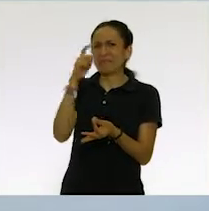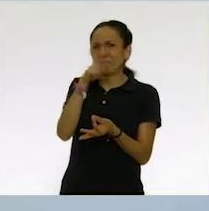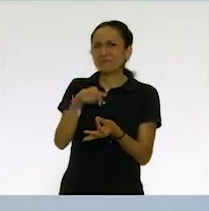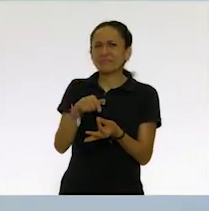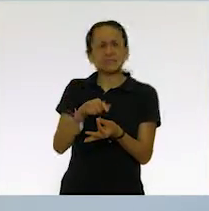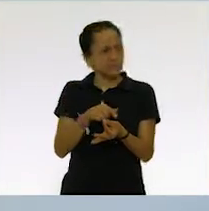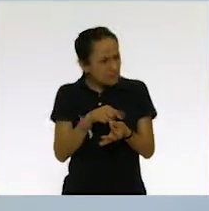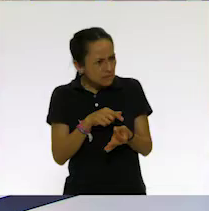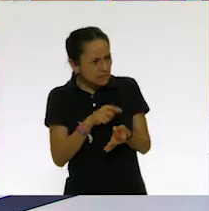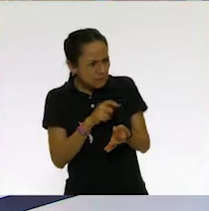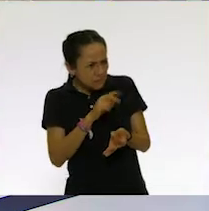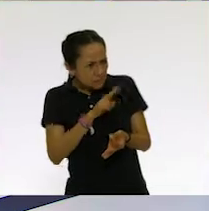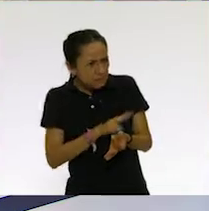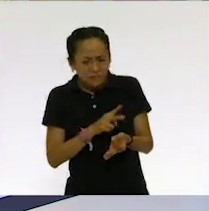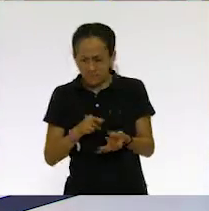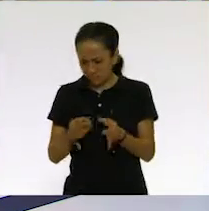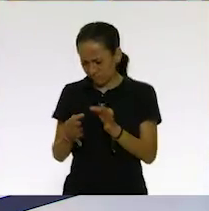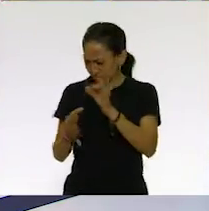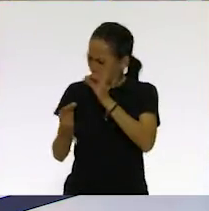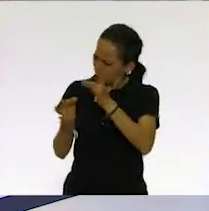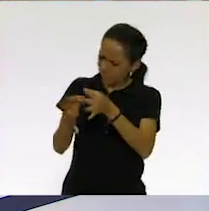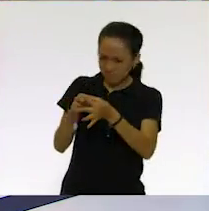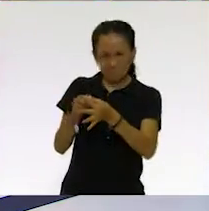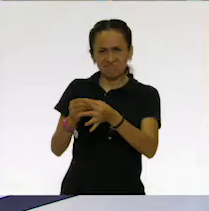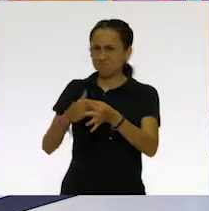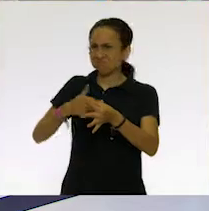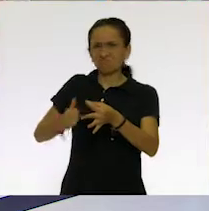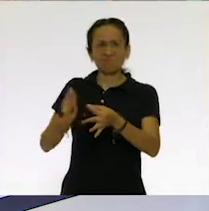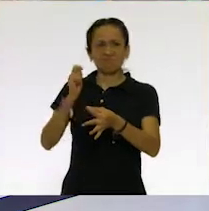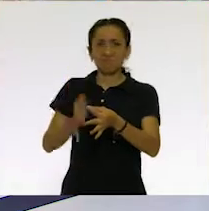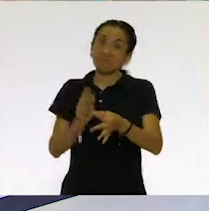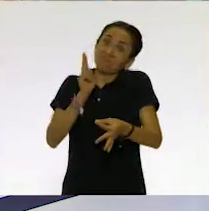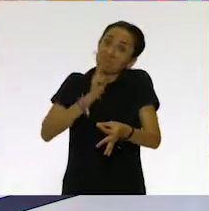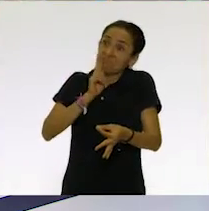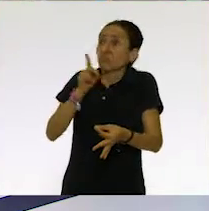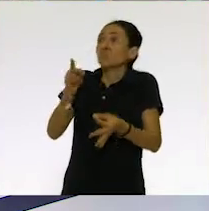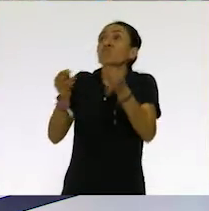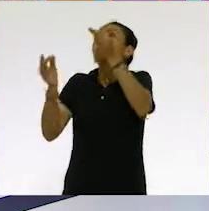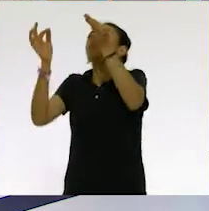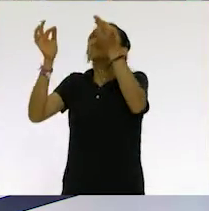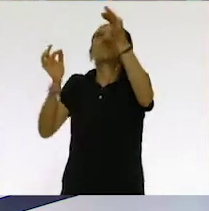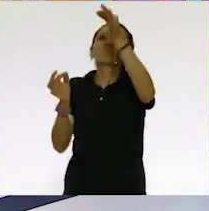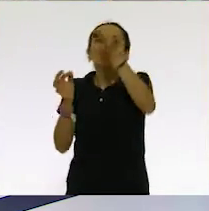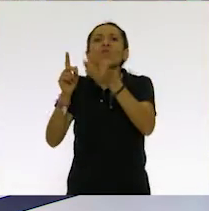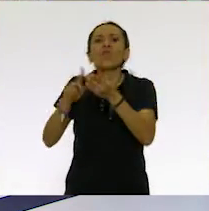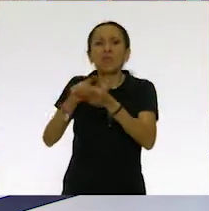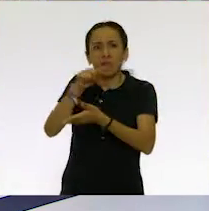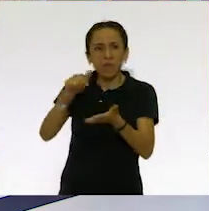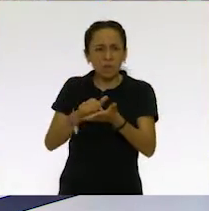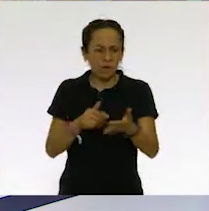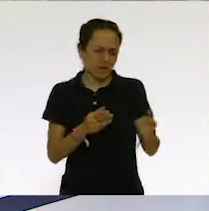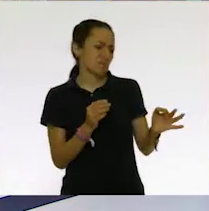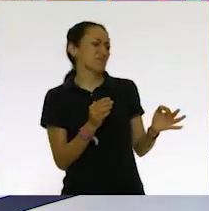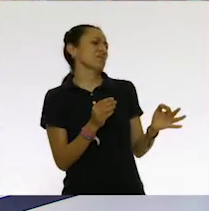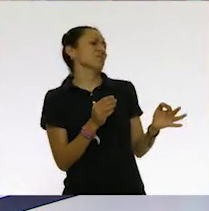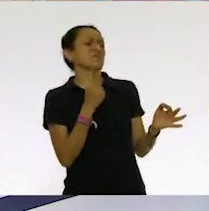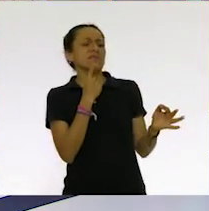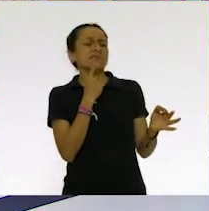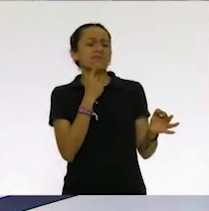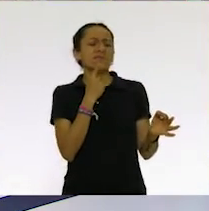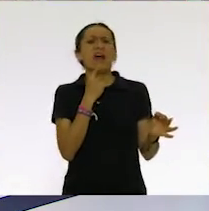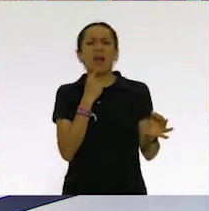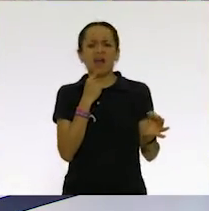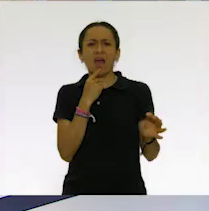aquí. ¿Por qué? Porque no le encuentro forma. ¿Será que la puedas acomodar en algún sitio? Ah, pero si tiene esta parte plana, debe ser una orilla,